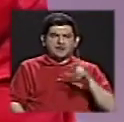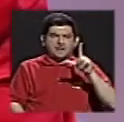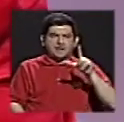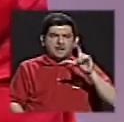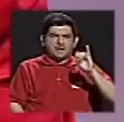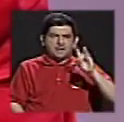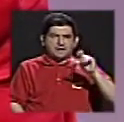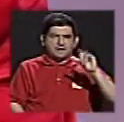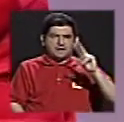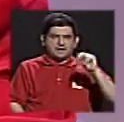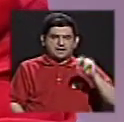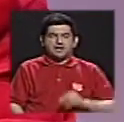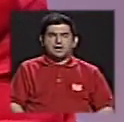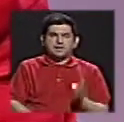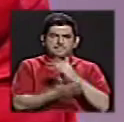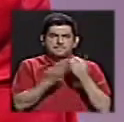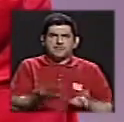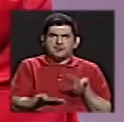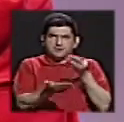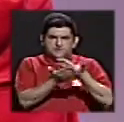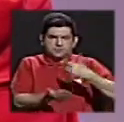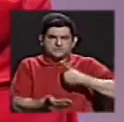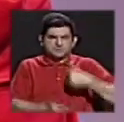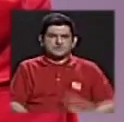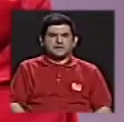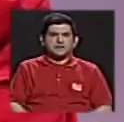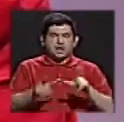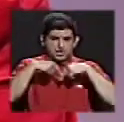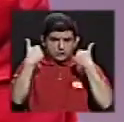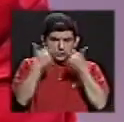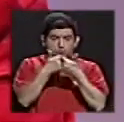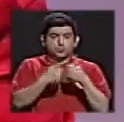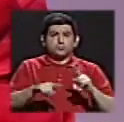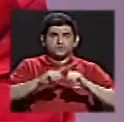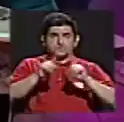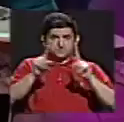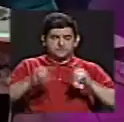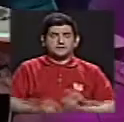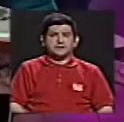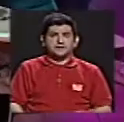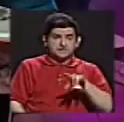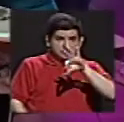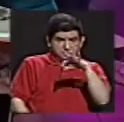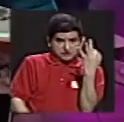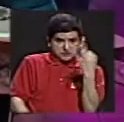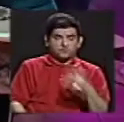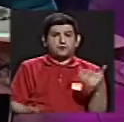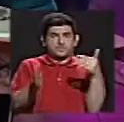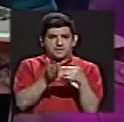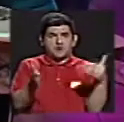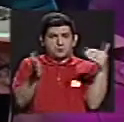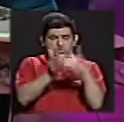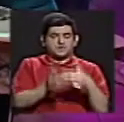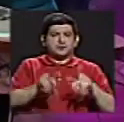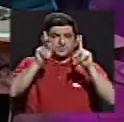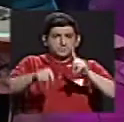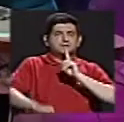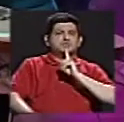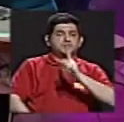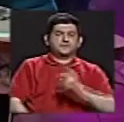parte de las propuestas que se están manejando a nivel de agrupaciones sobre sectores, en donde podamos volver a decirle a la